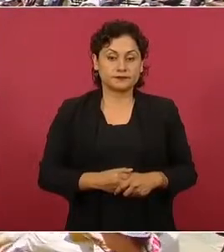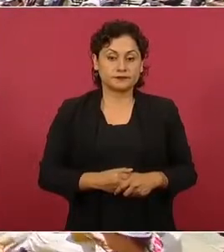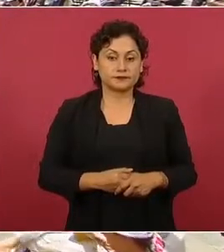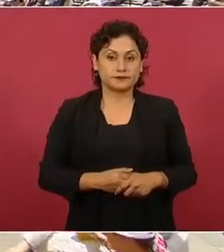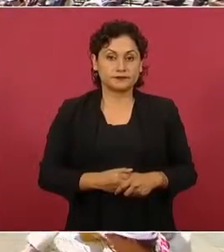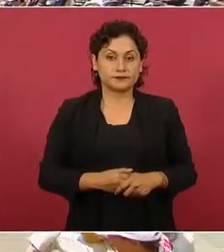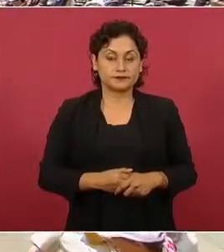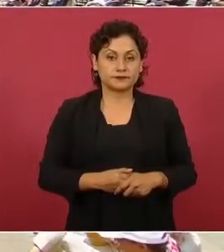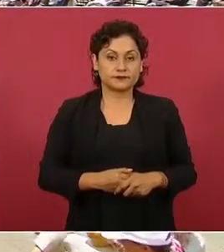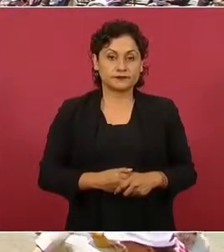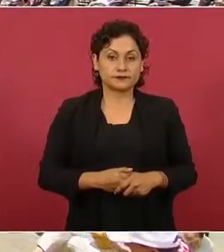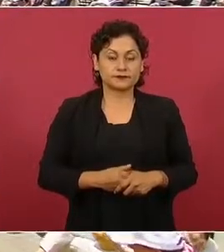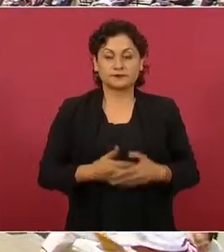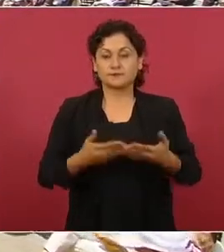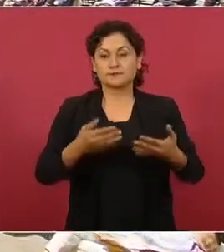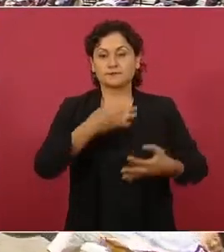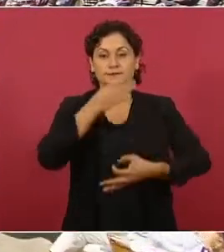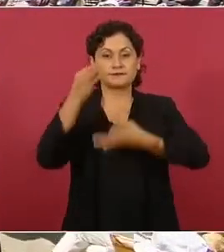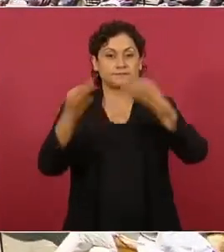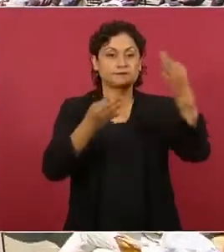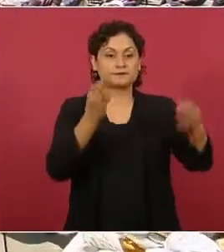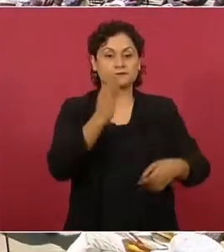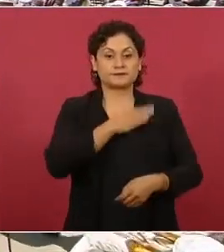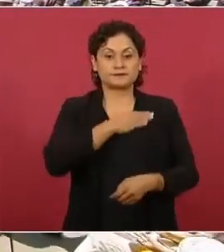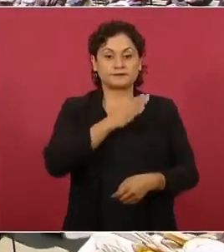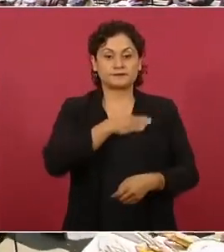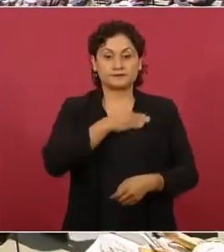Les tengo una buena noticia y voy a leer todo esto.